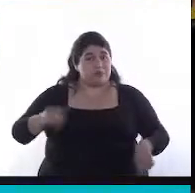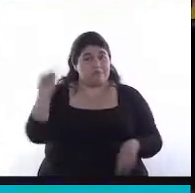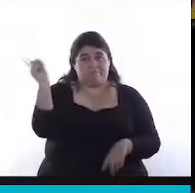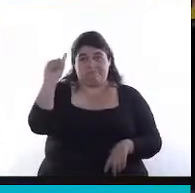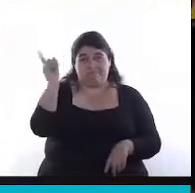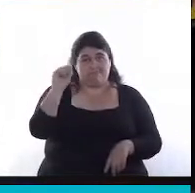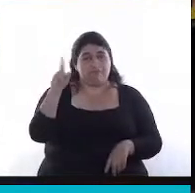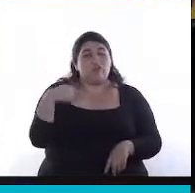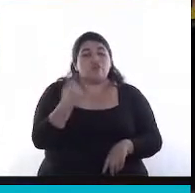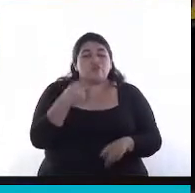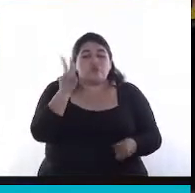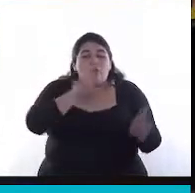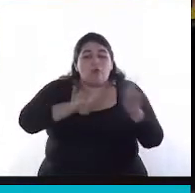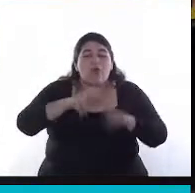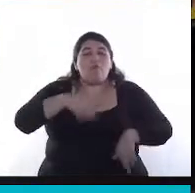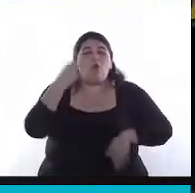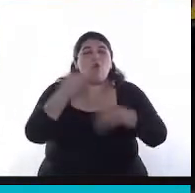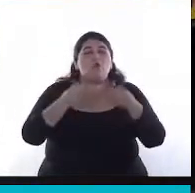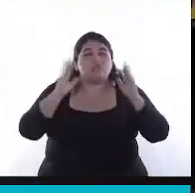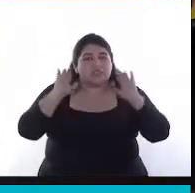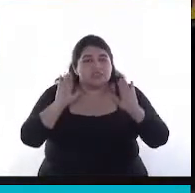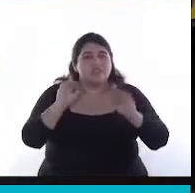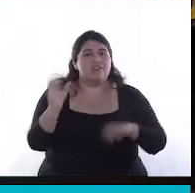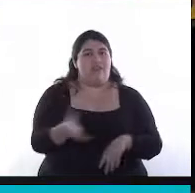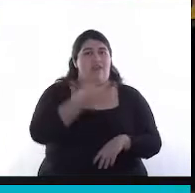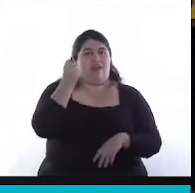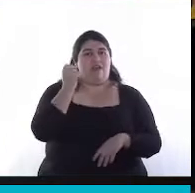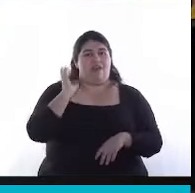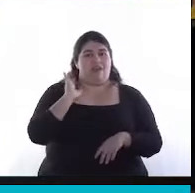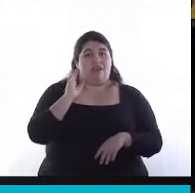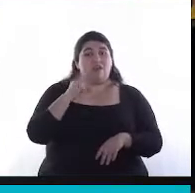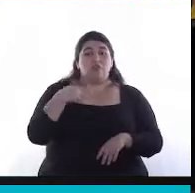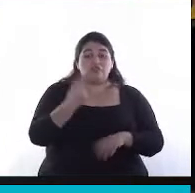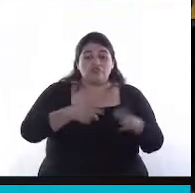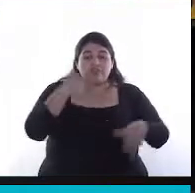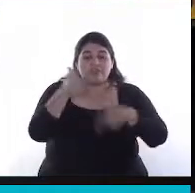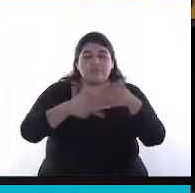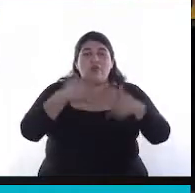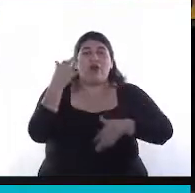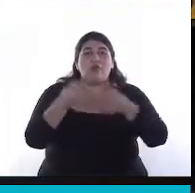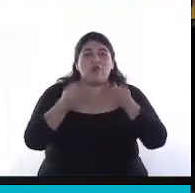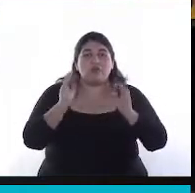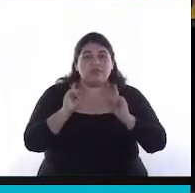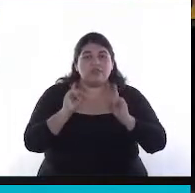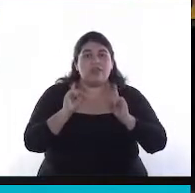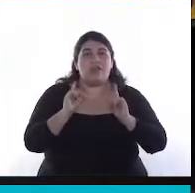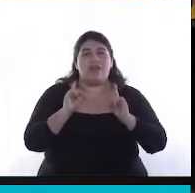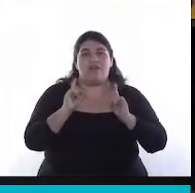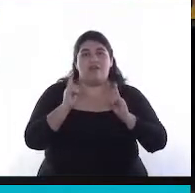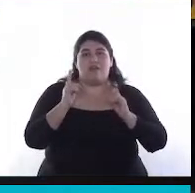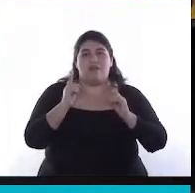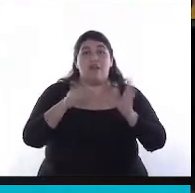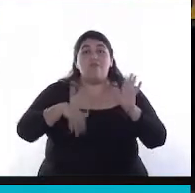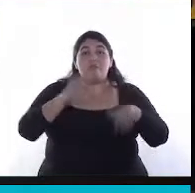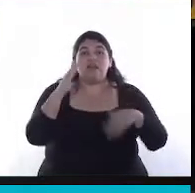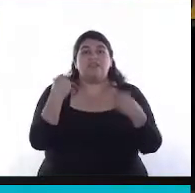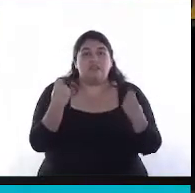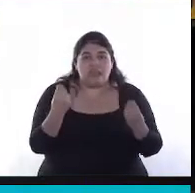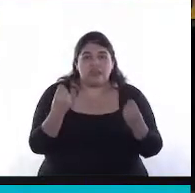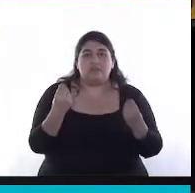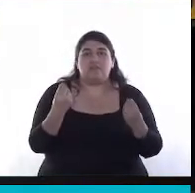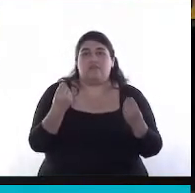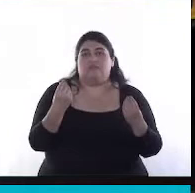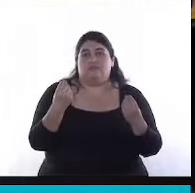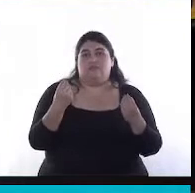es justicia y cuando uno habla de justicia es el sometimiento al debido